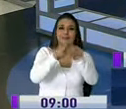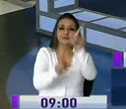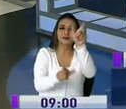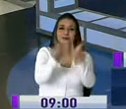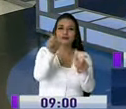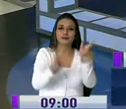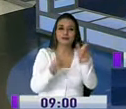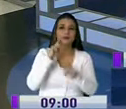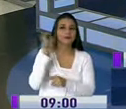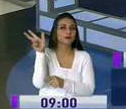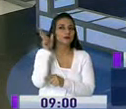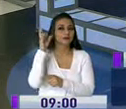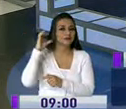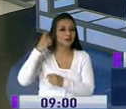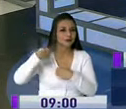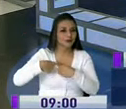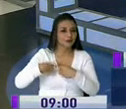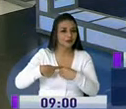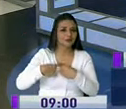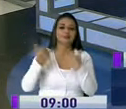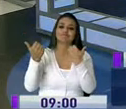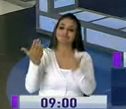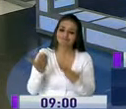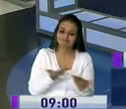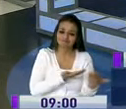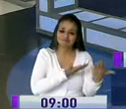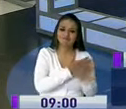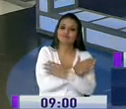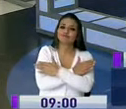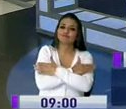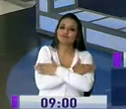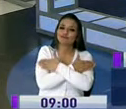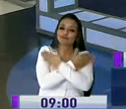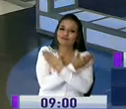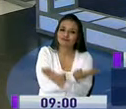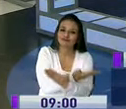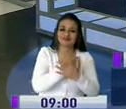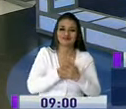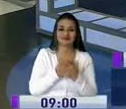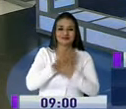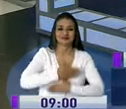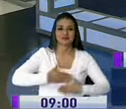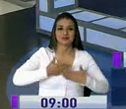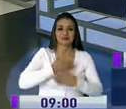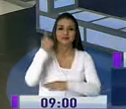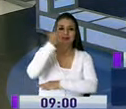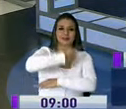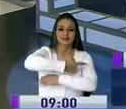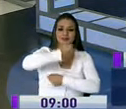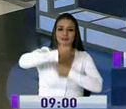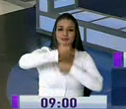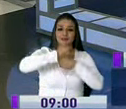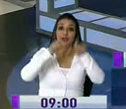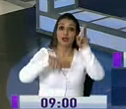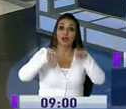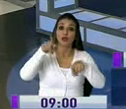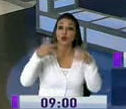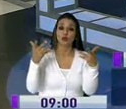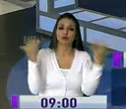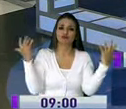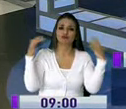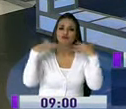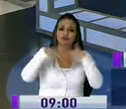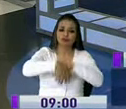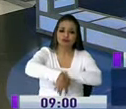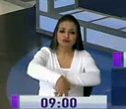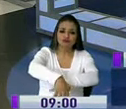oyen a través de Radio Quito, nuestro abrazo grande, fraterno. Disfruten el Día del Trabajador. Hay algunos que se concentran en